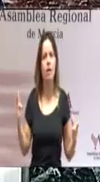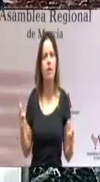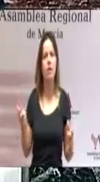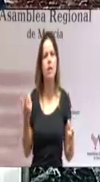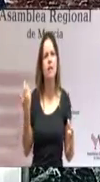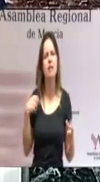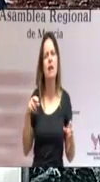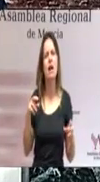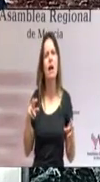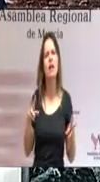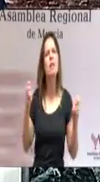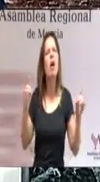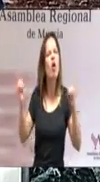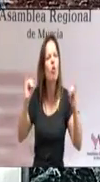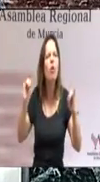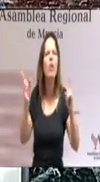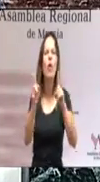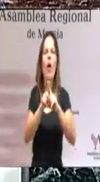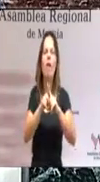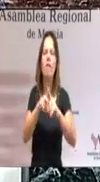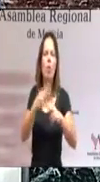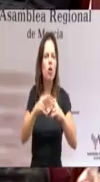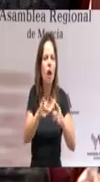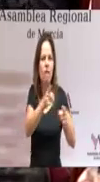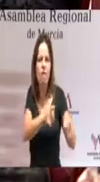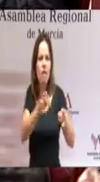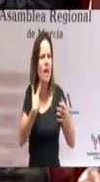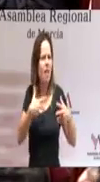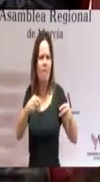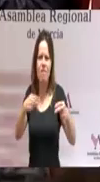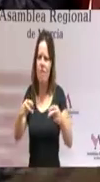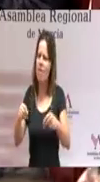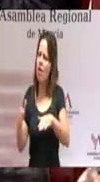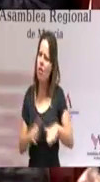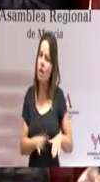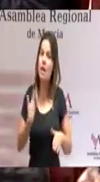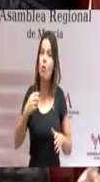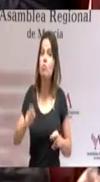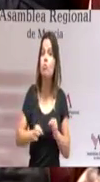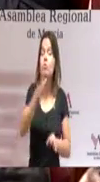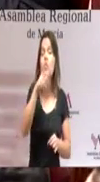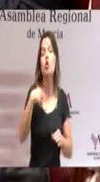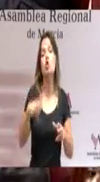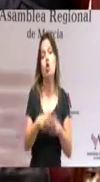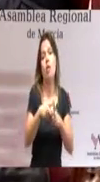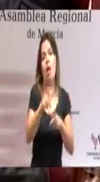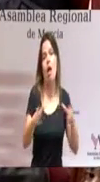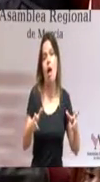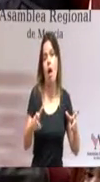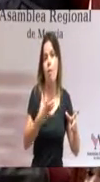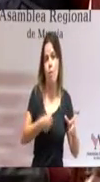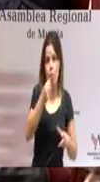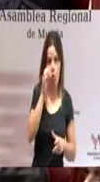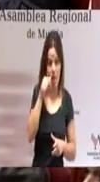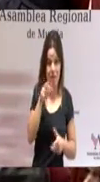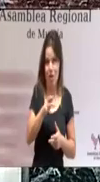Dejemos el ruido, dejemos el mitineo, dejemos el cortoplacismo. Afortunadamente, la sociedad de Murcia, la sociedad de esta